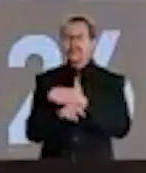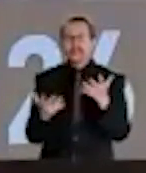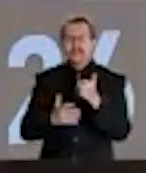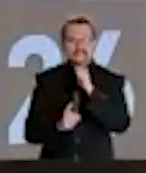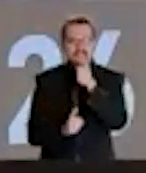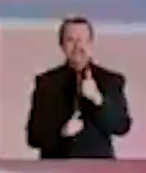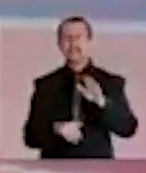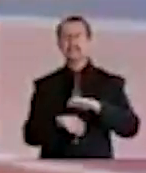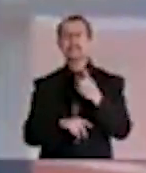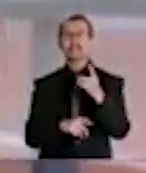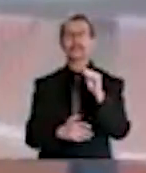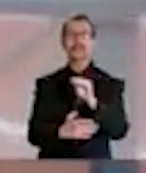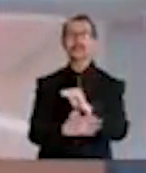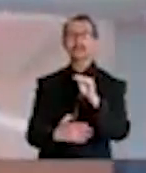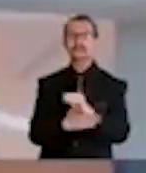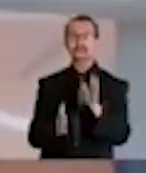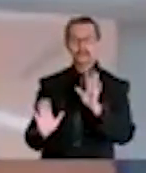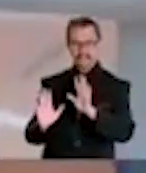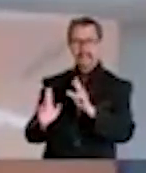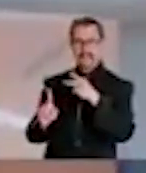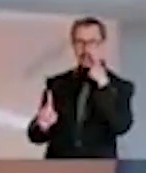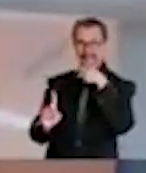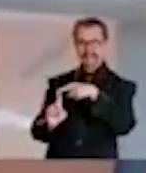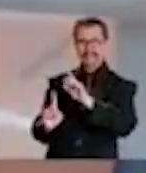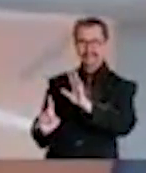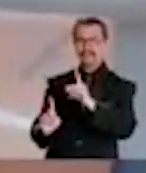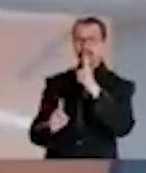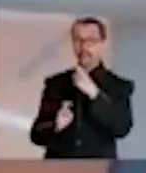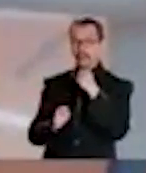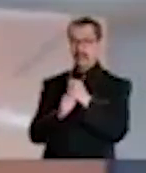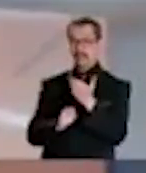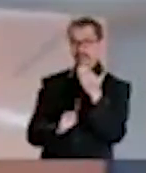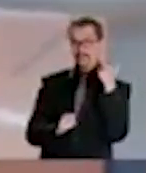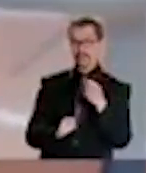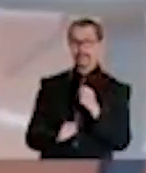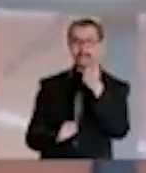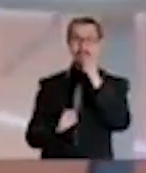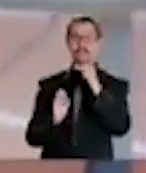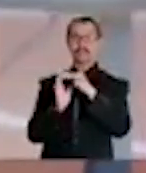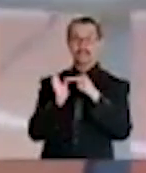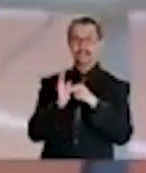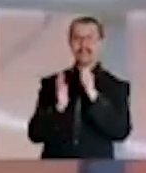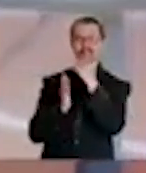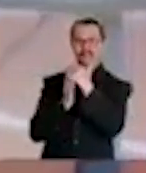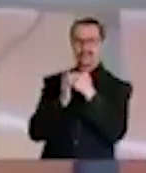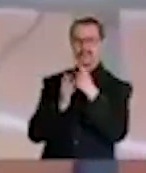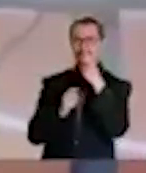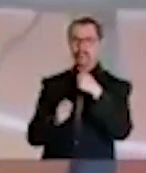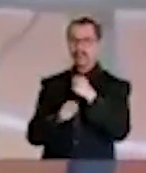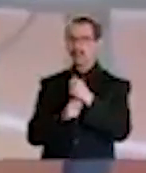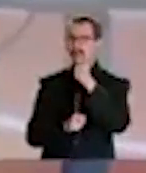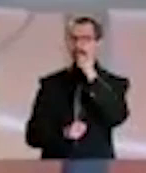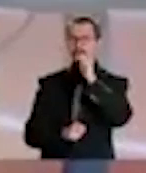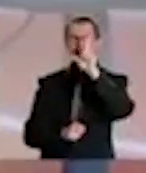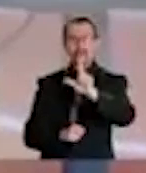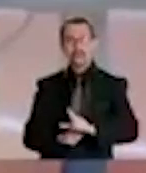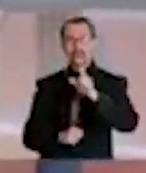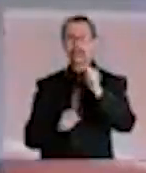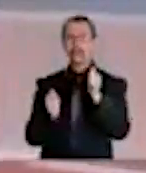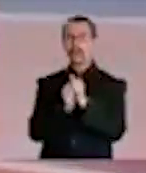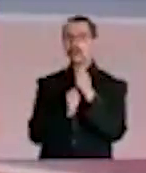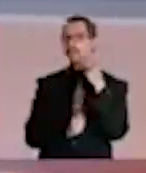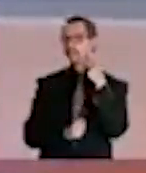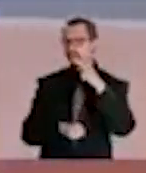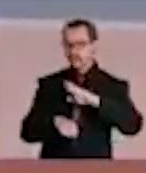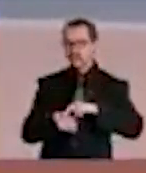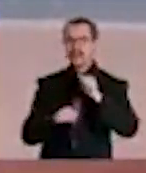primer protocolo de armas se hizo el año pasado efectivamente nos juntamos todos los lunes con la procuraduría y con aduanas para ver qué tenemos que hacer